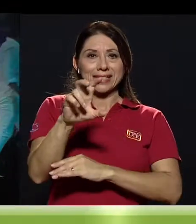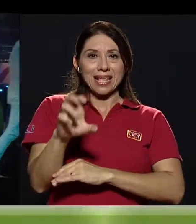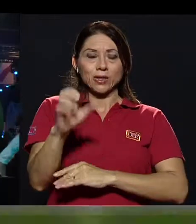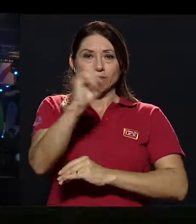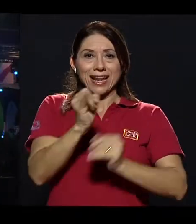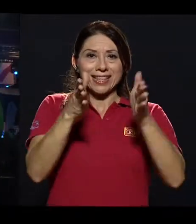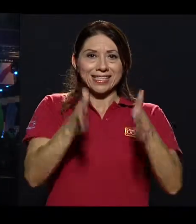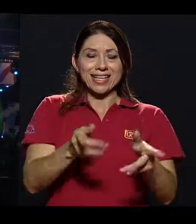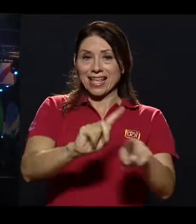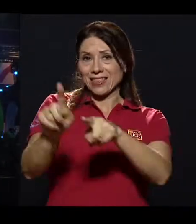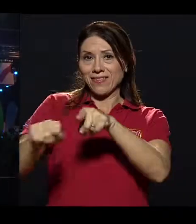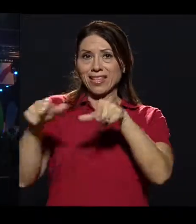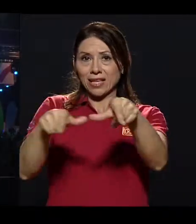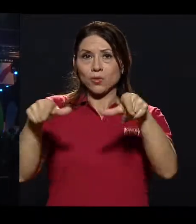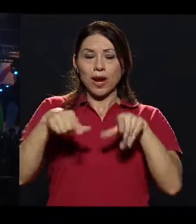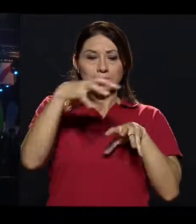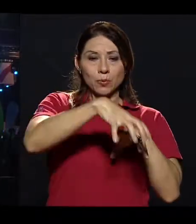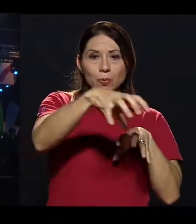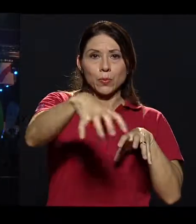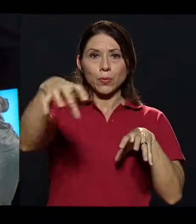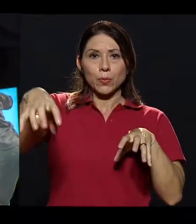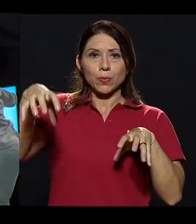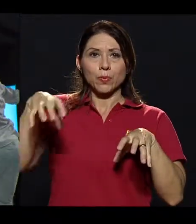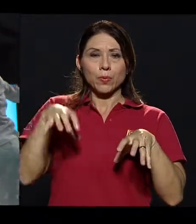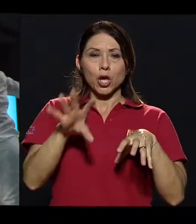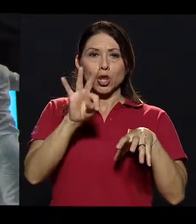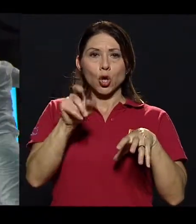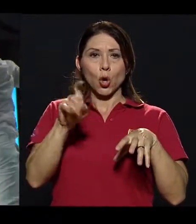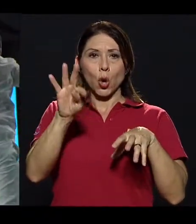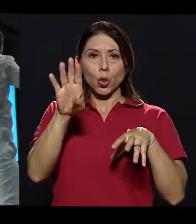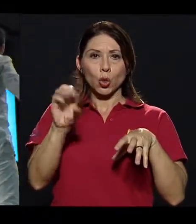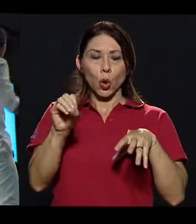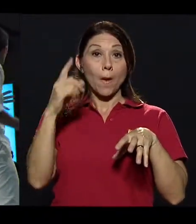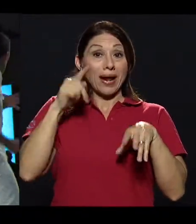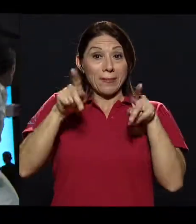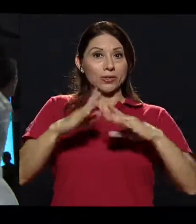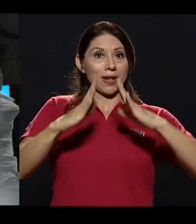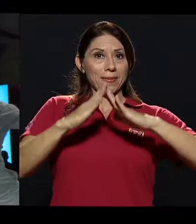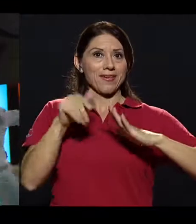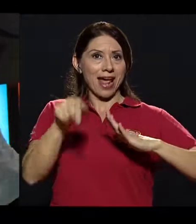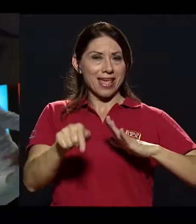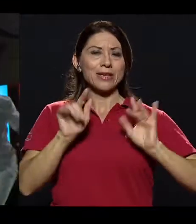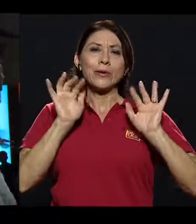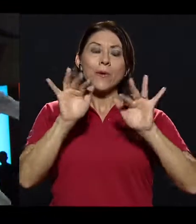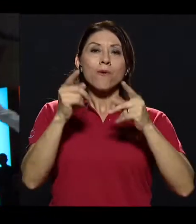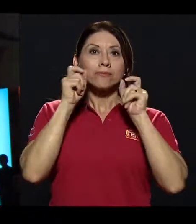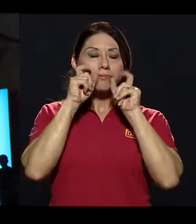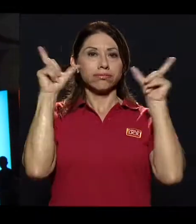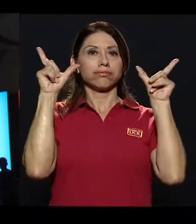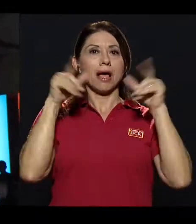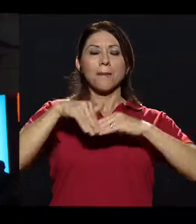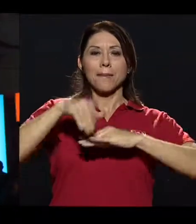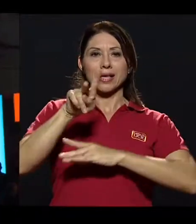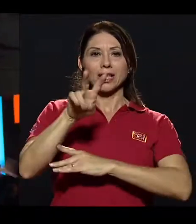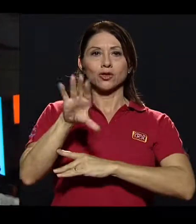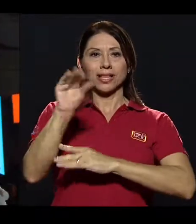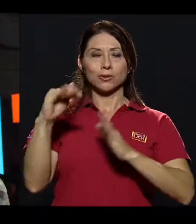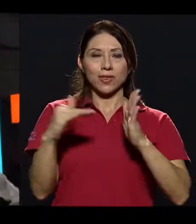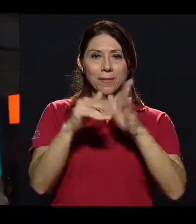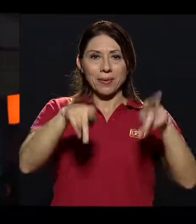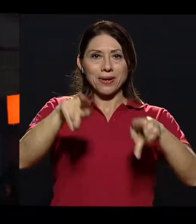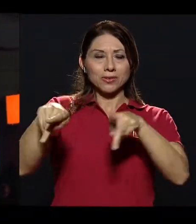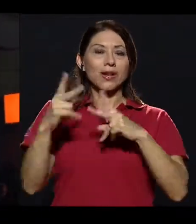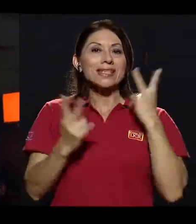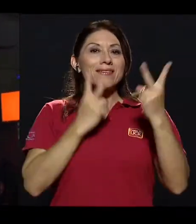presentaron en 19 sedes en distintas zonas de la ciudad de Toronto para asombrar a sus habitantes y a las más de